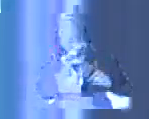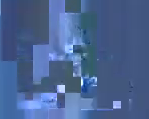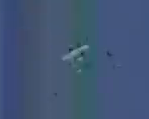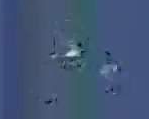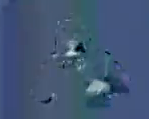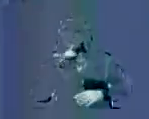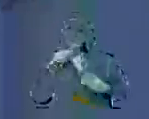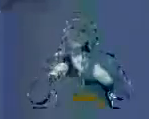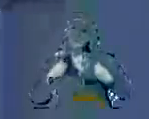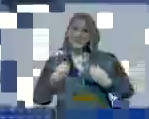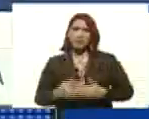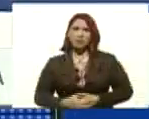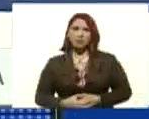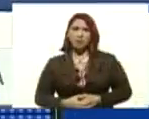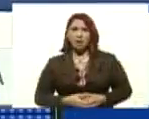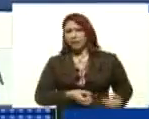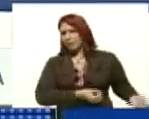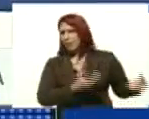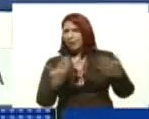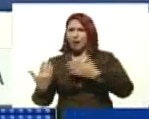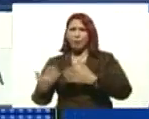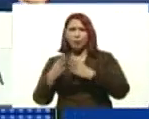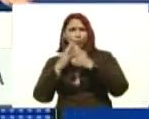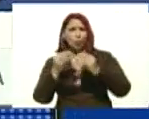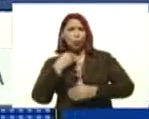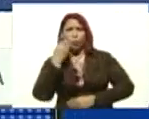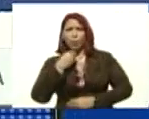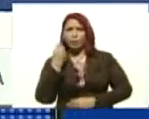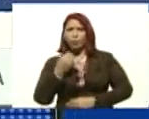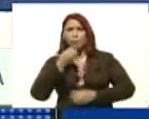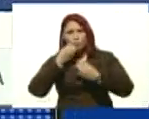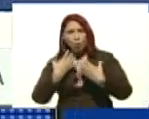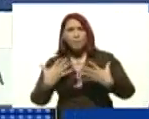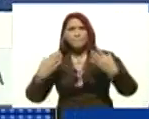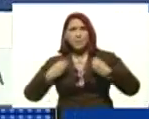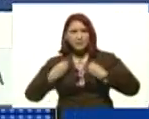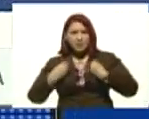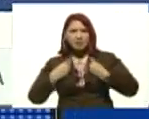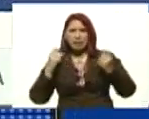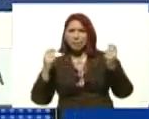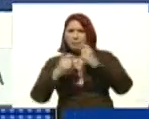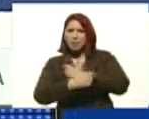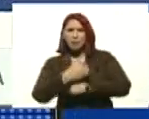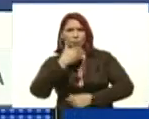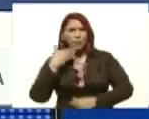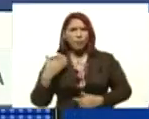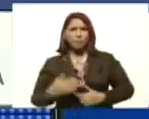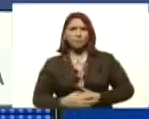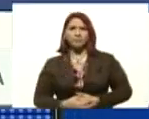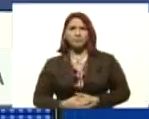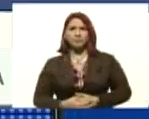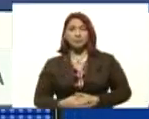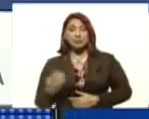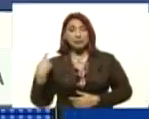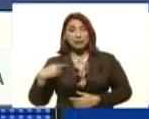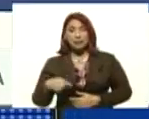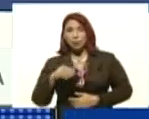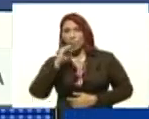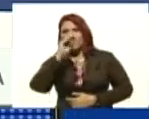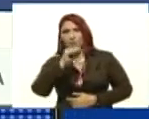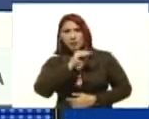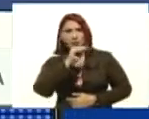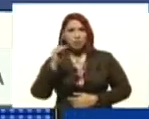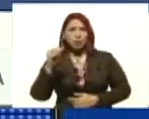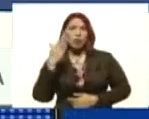vivir. Traigamos toda la juventud al buen vivir. Miren, tendremos las bendiciones de